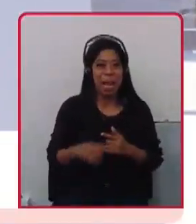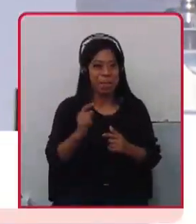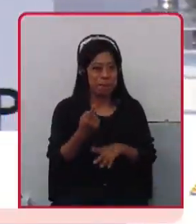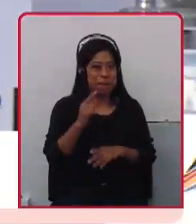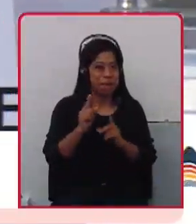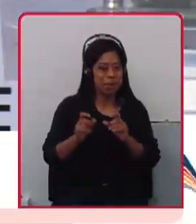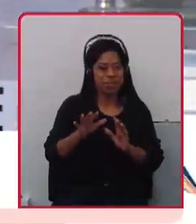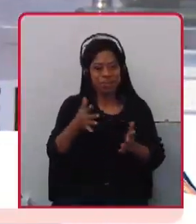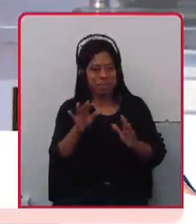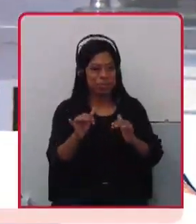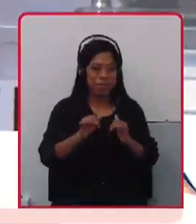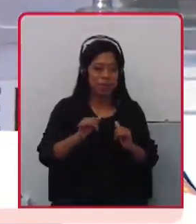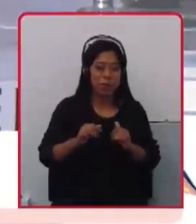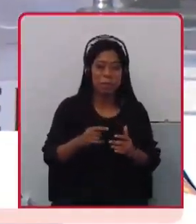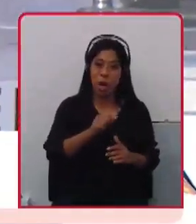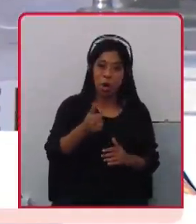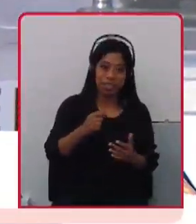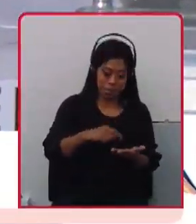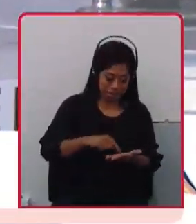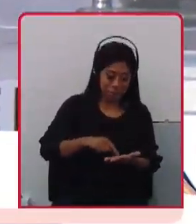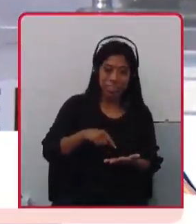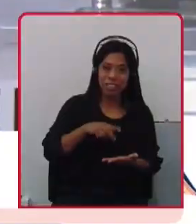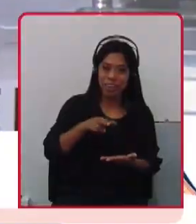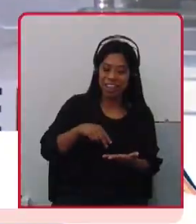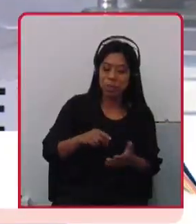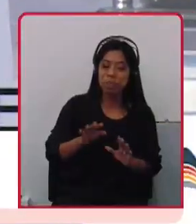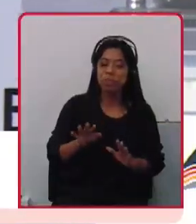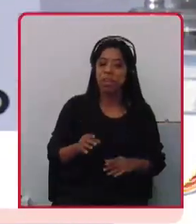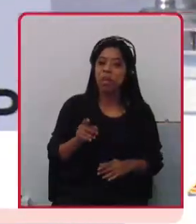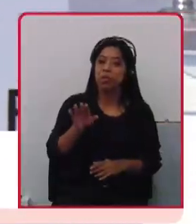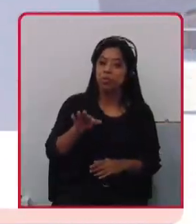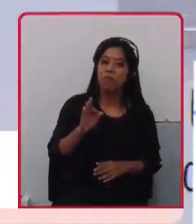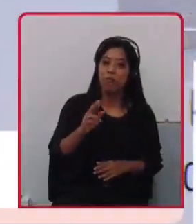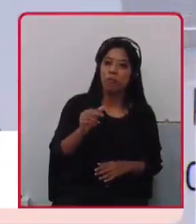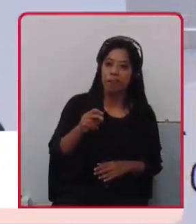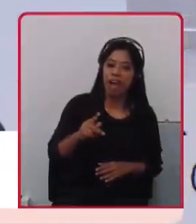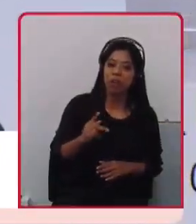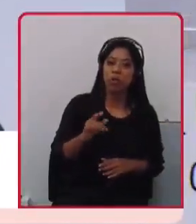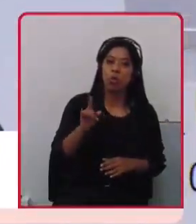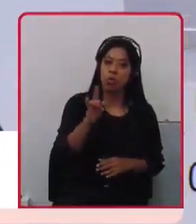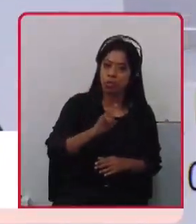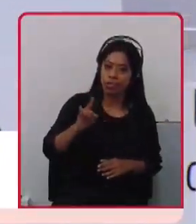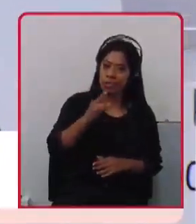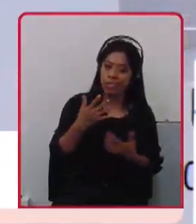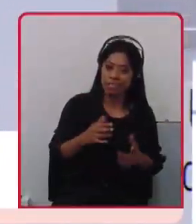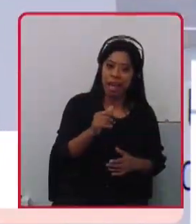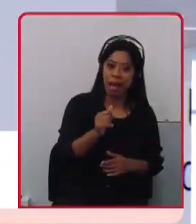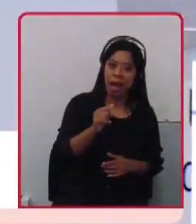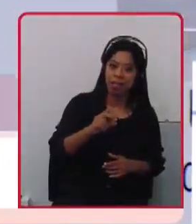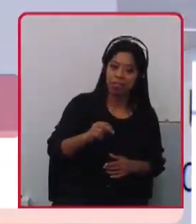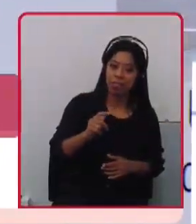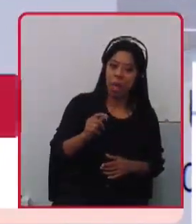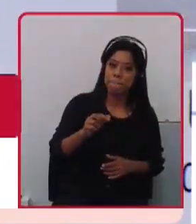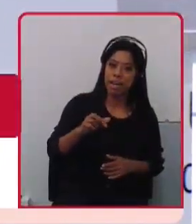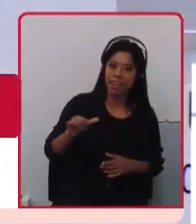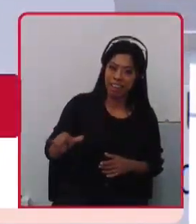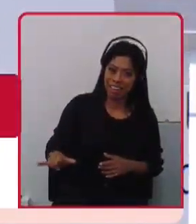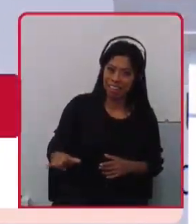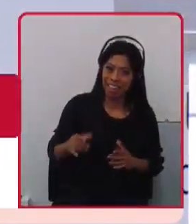hecho, pero acá tengo mi segunda pregunta. Frank, entiendo que esto ya lo han implementado en Antapacay. Antapacay está trabajando con